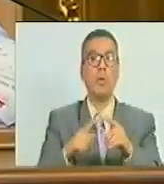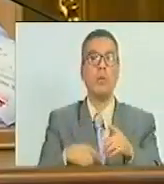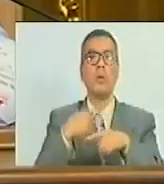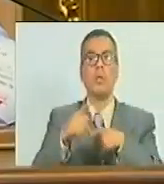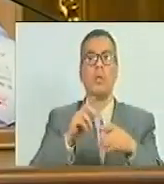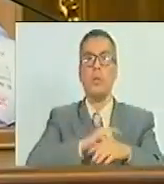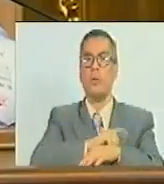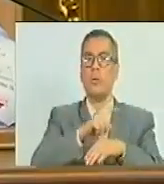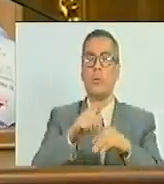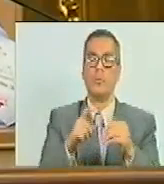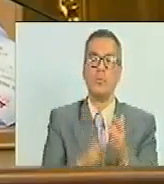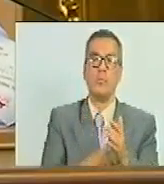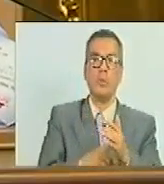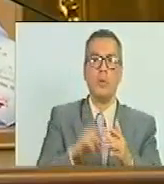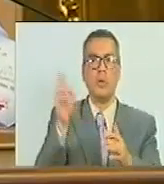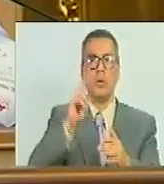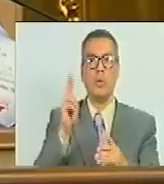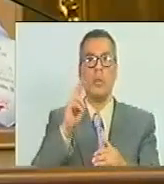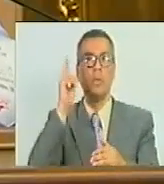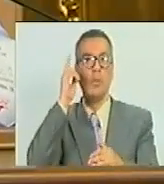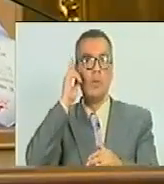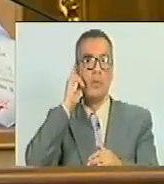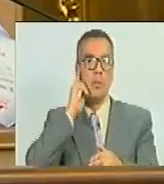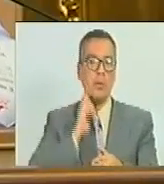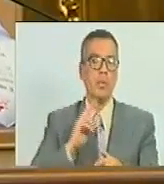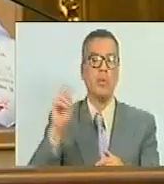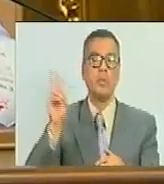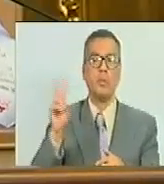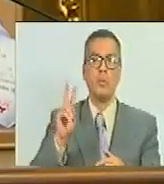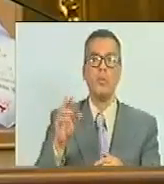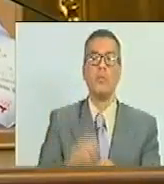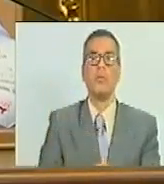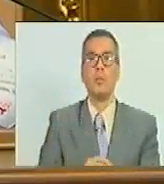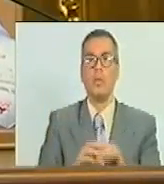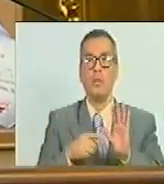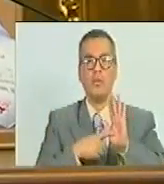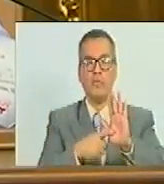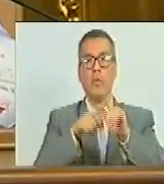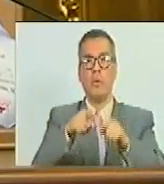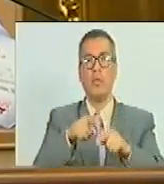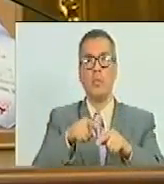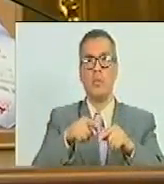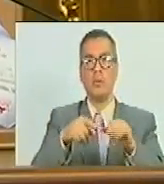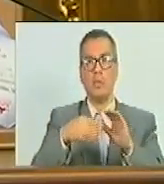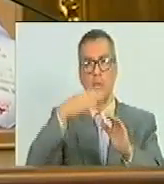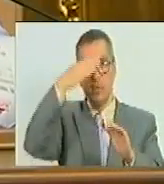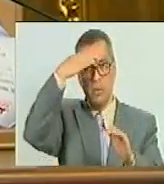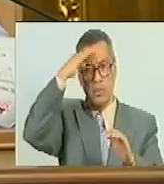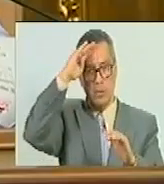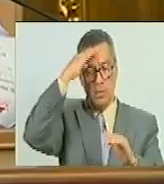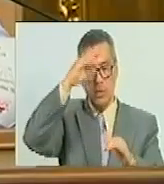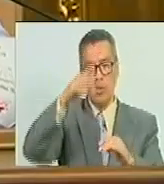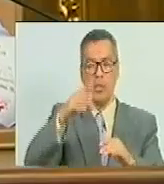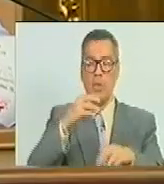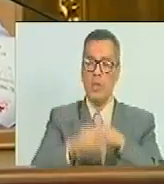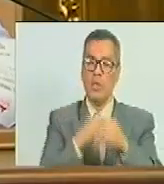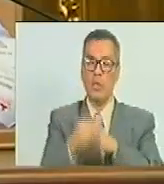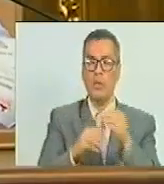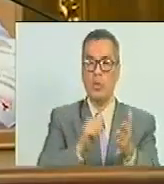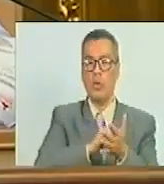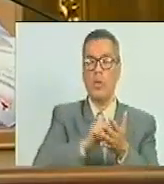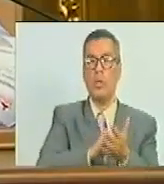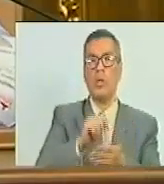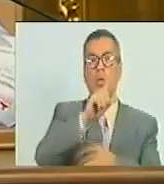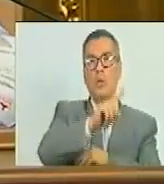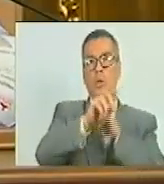extraordinario y plenipotenciario de la República Bolivariana de Venezuela ante la República de Cuba, de conformidad con lo previsto en los